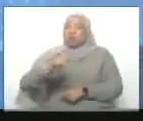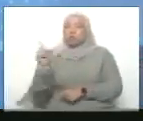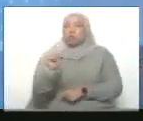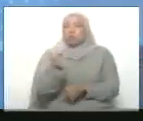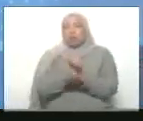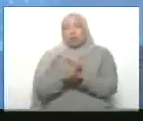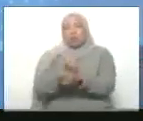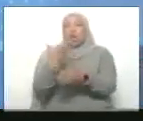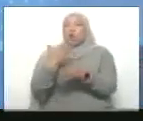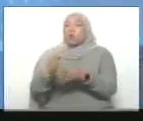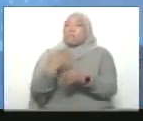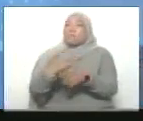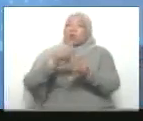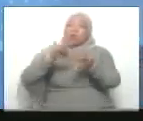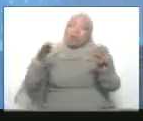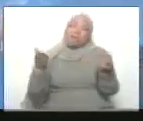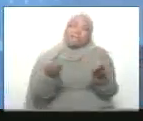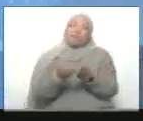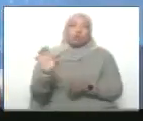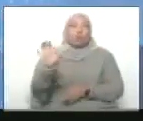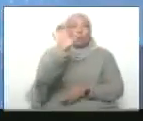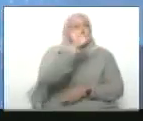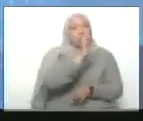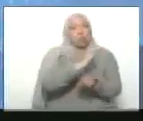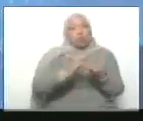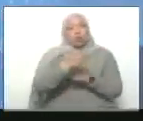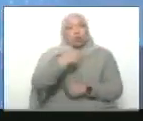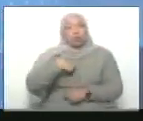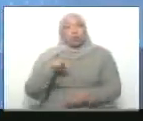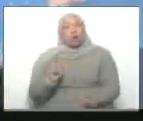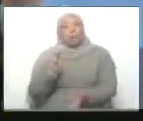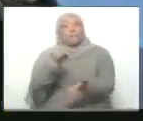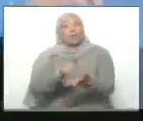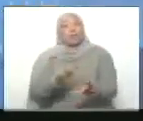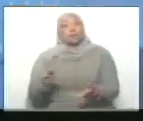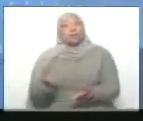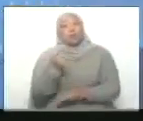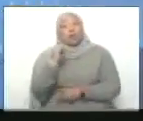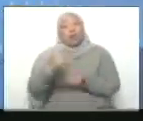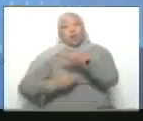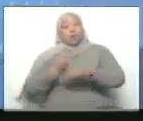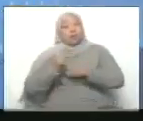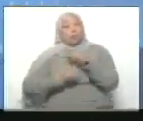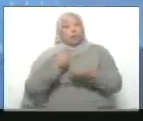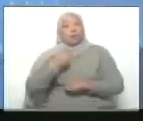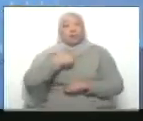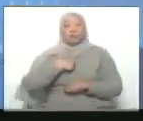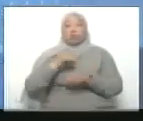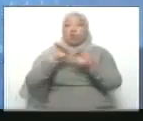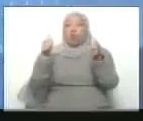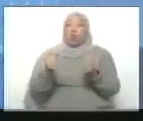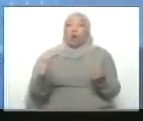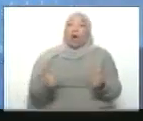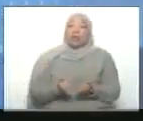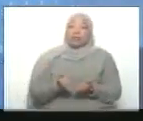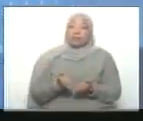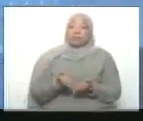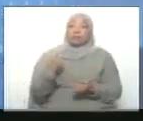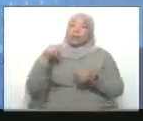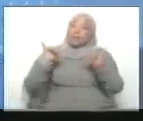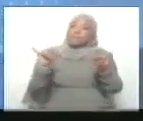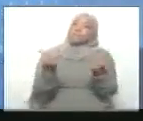todo emporter. Et j'ai participé avec une œuvre réalisée y participé ici con même, una obra que creé